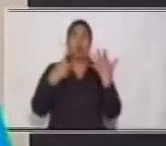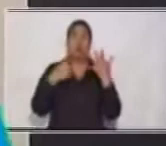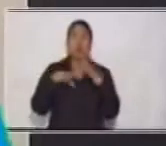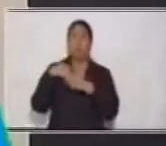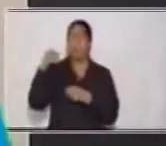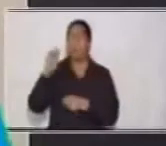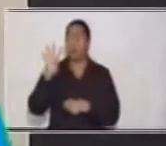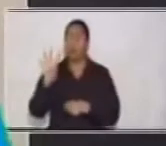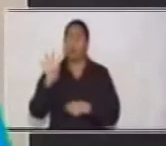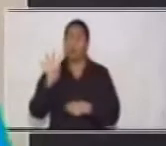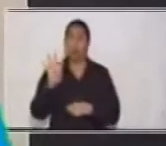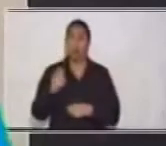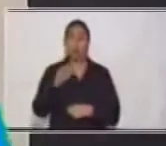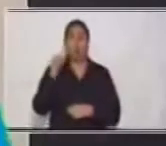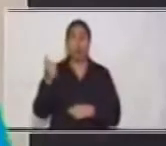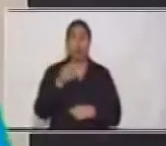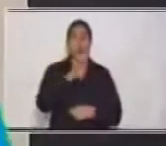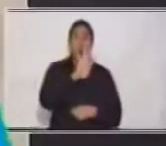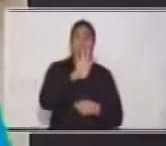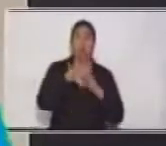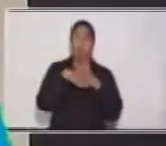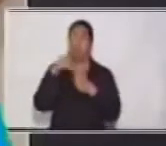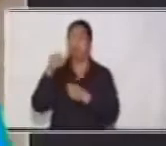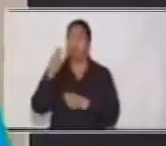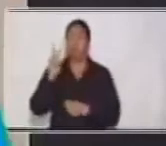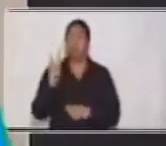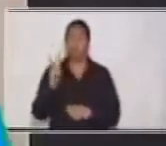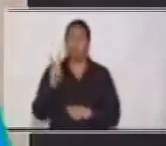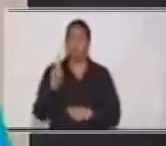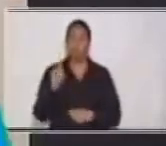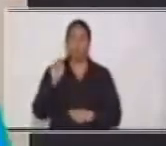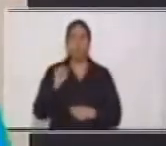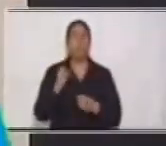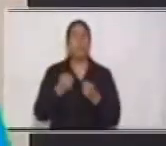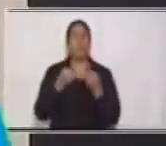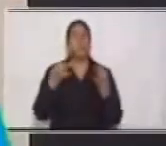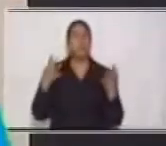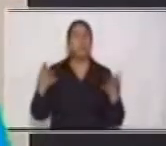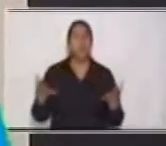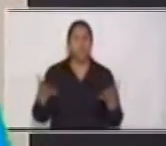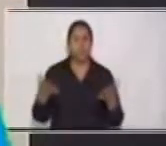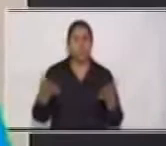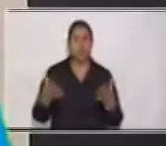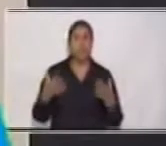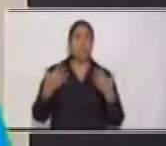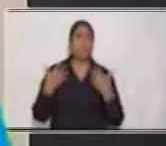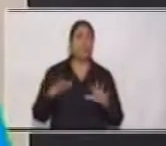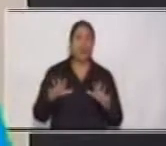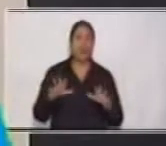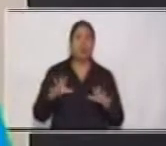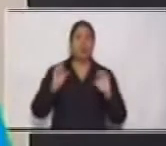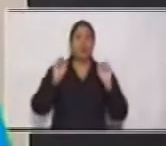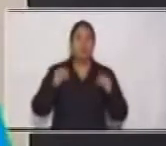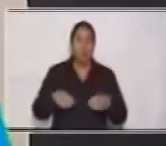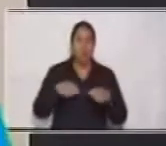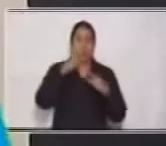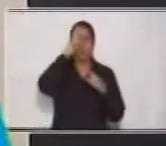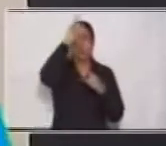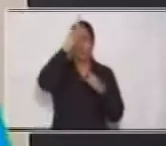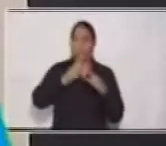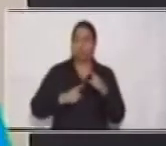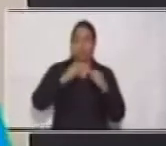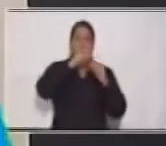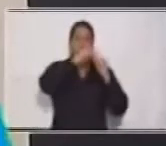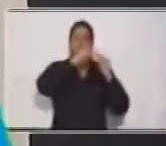2. Entonces, con estos números nos vamos al plano cartesiano. Recordemos,